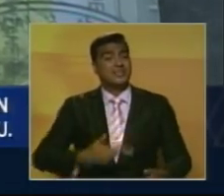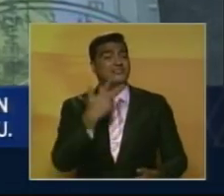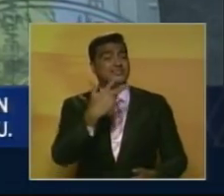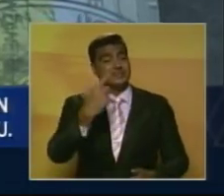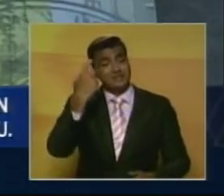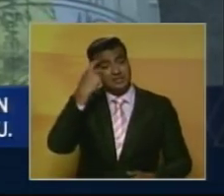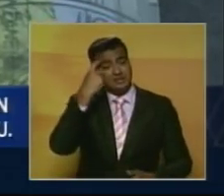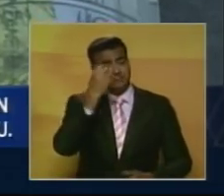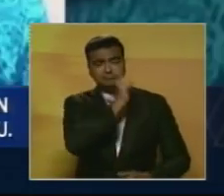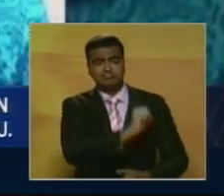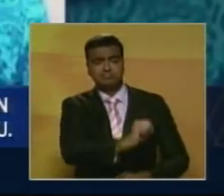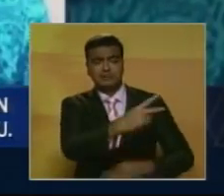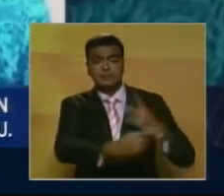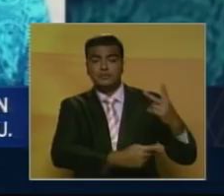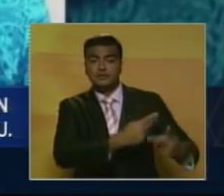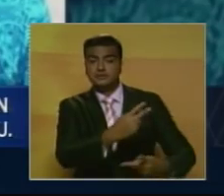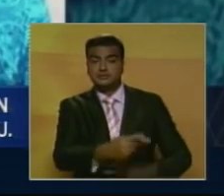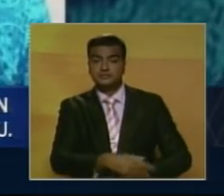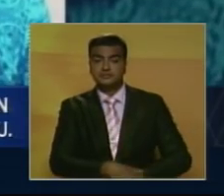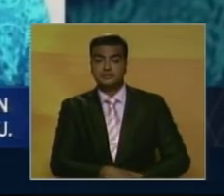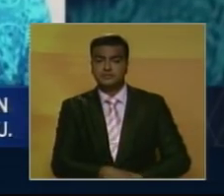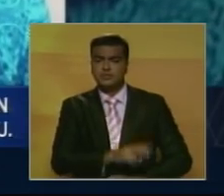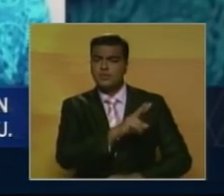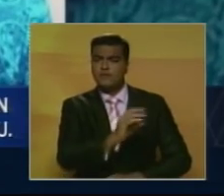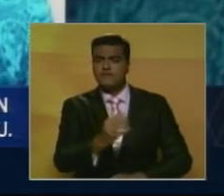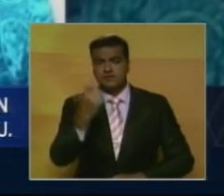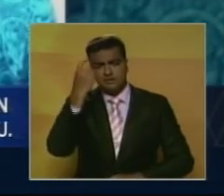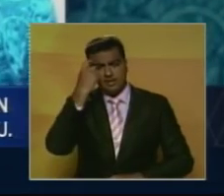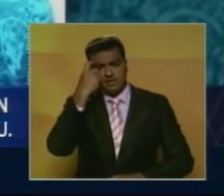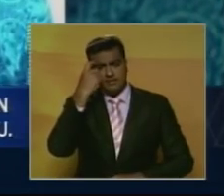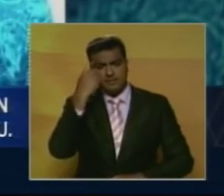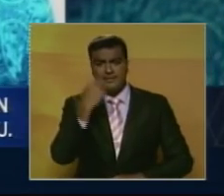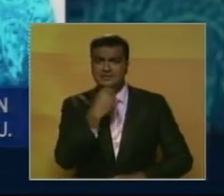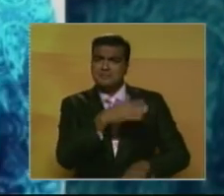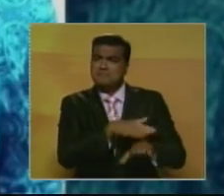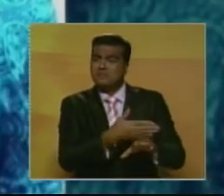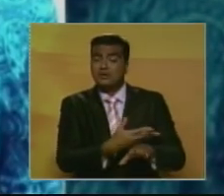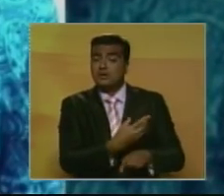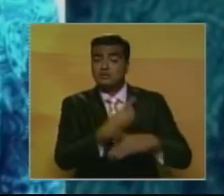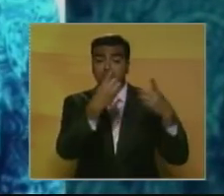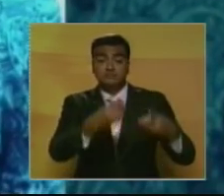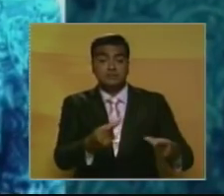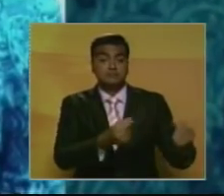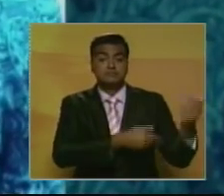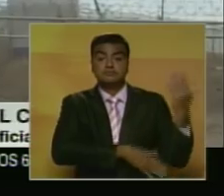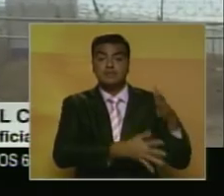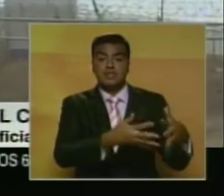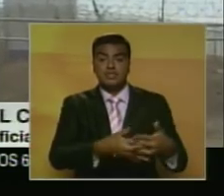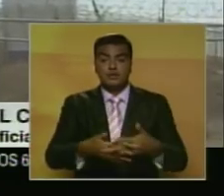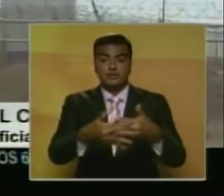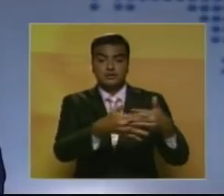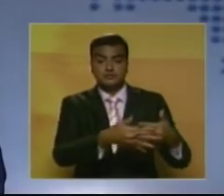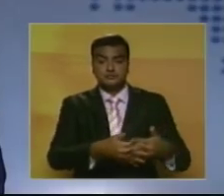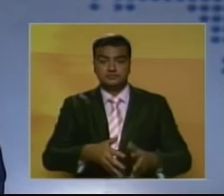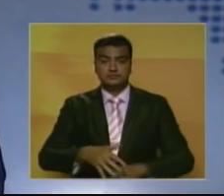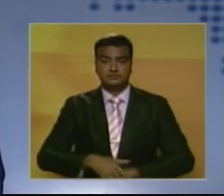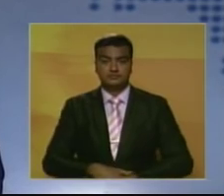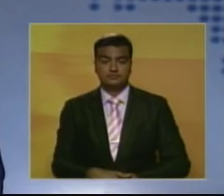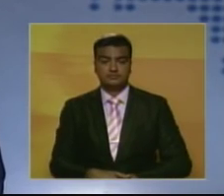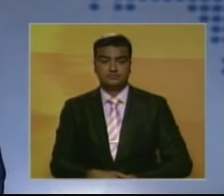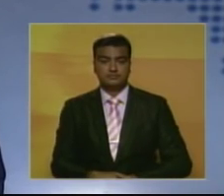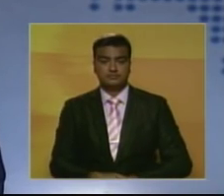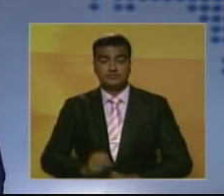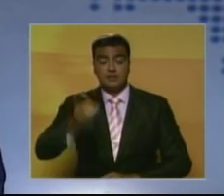para oponerse al proceso, así como 20 días para probar por qué no debe ser enviado a Estados Unidos.